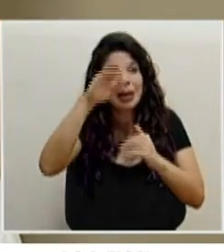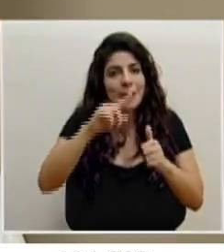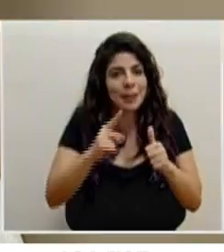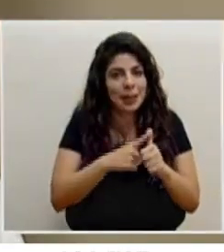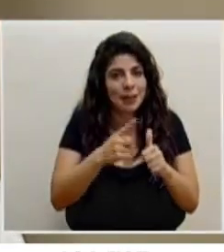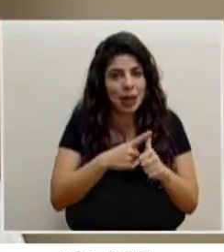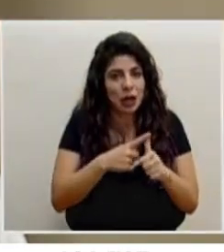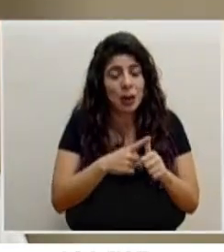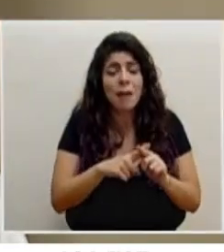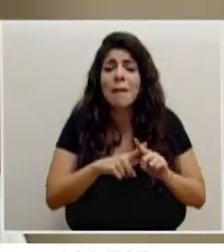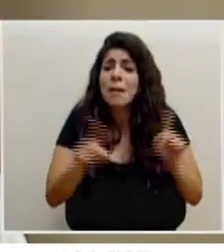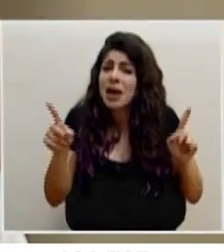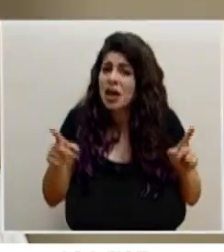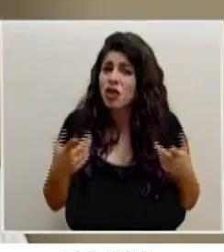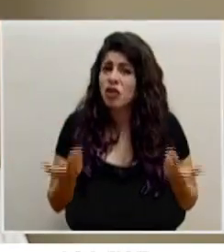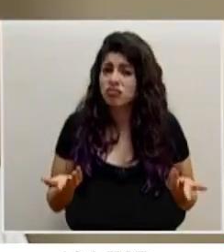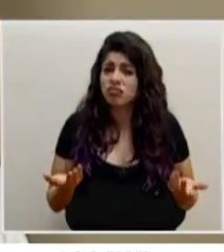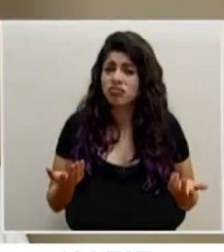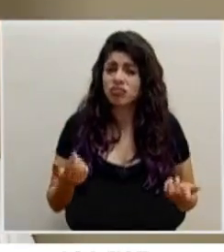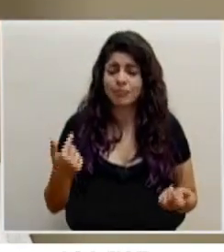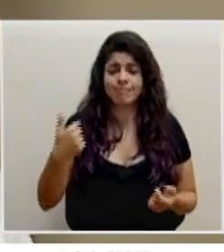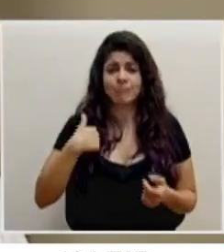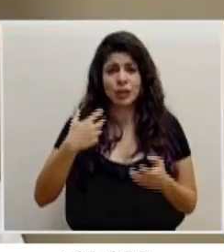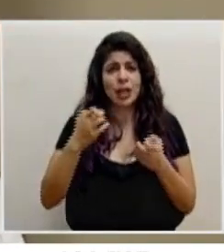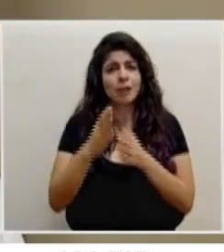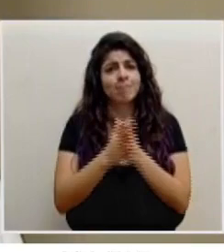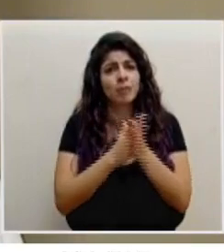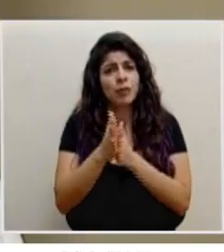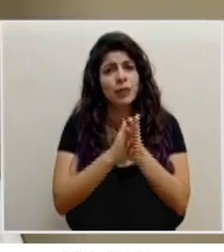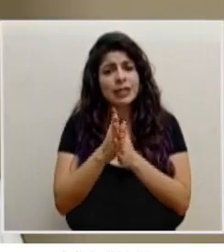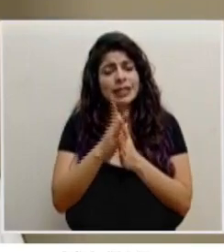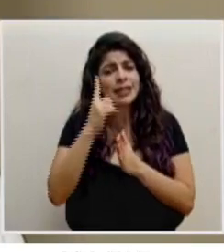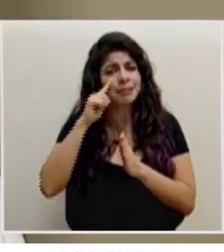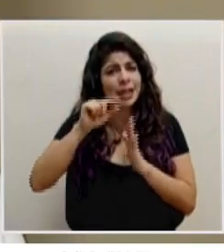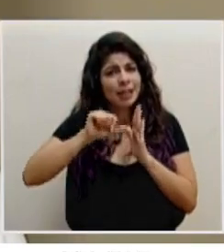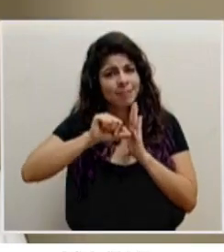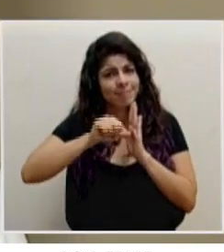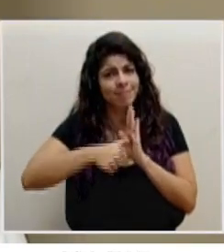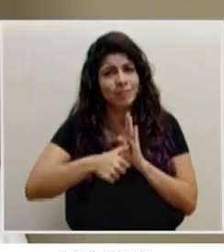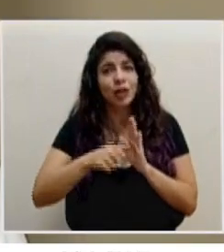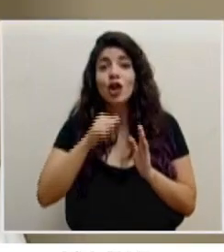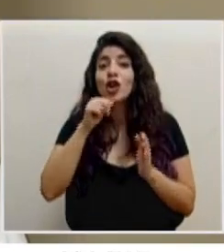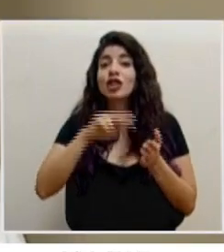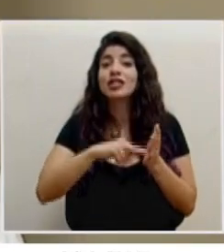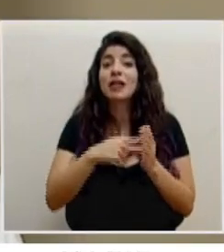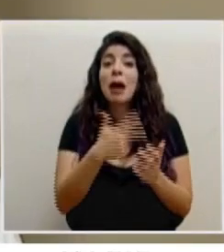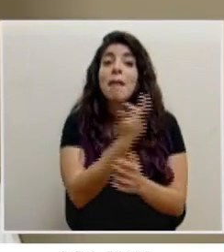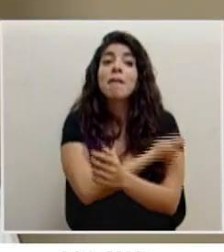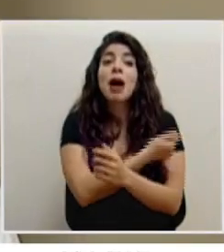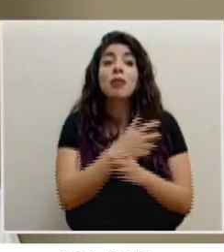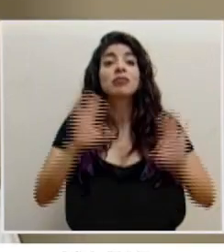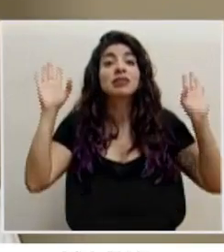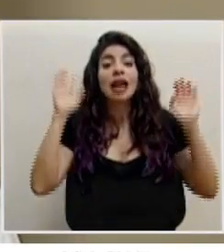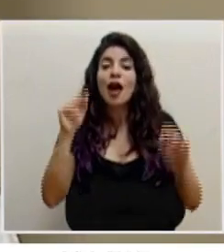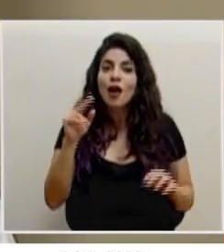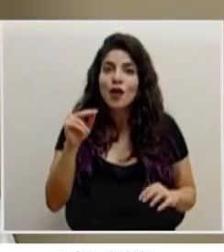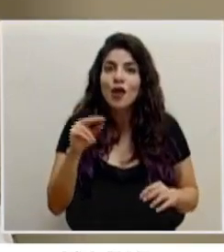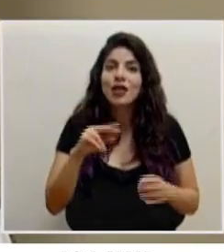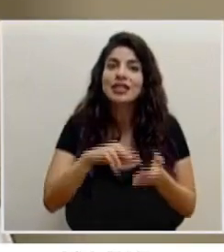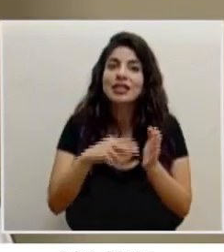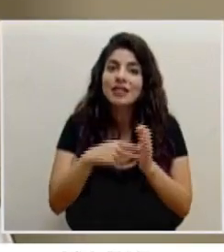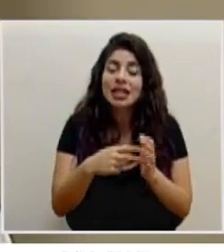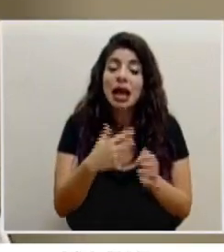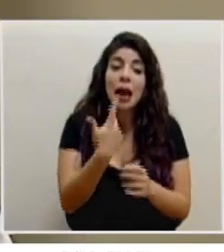dosis. Pero y esto yo quiero aprovechar para recalcar, no se trata solo de vacunas esto, se trata de que tenemos